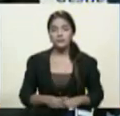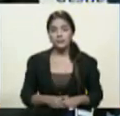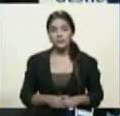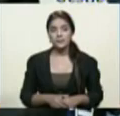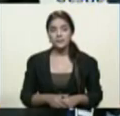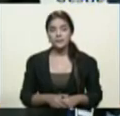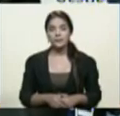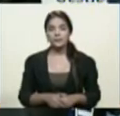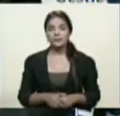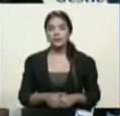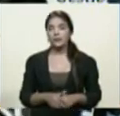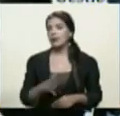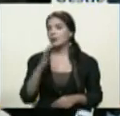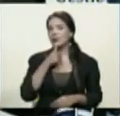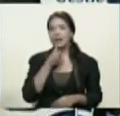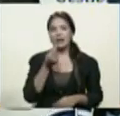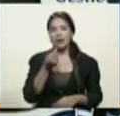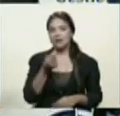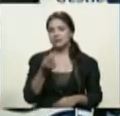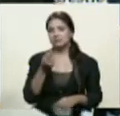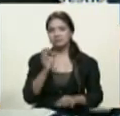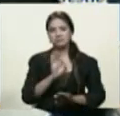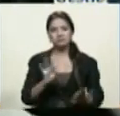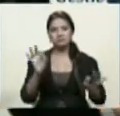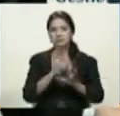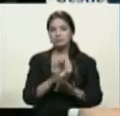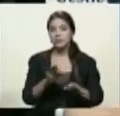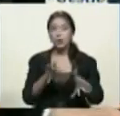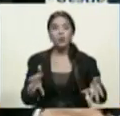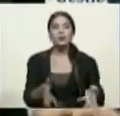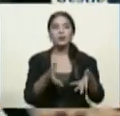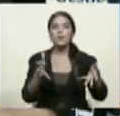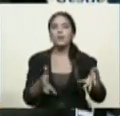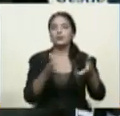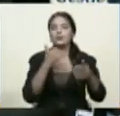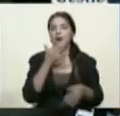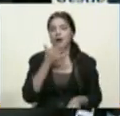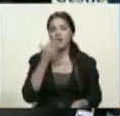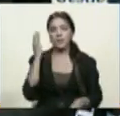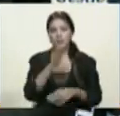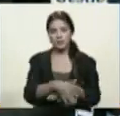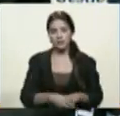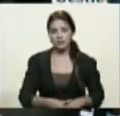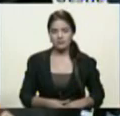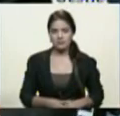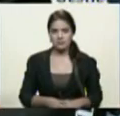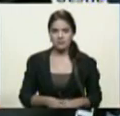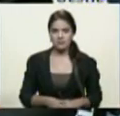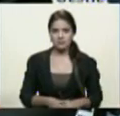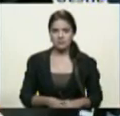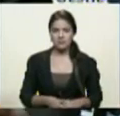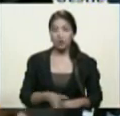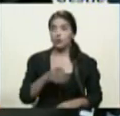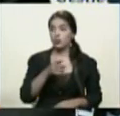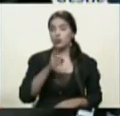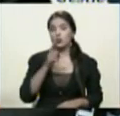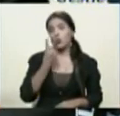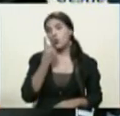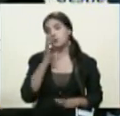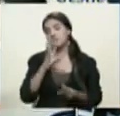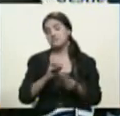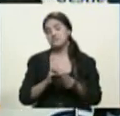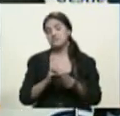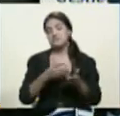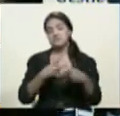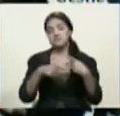sentido que no tengan siquiera una impulso de una acción penal o sea que tú agarras y simplemente por mero